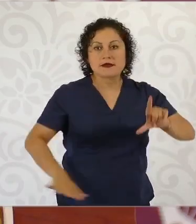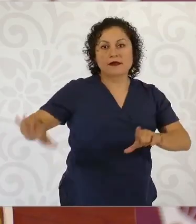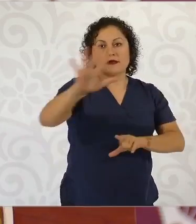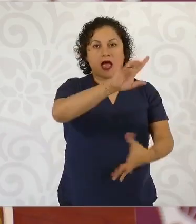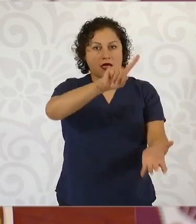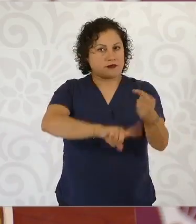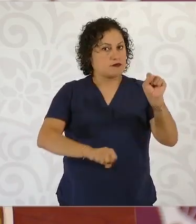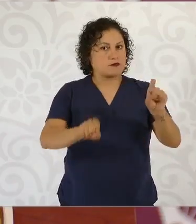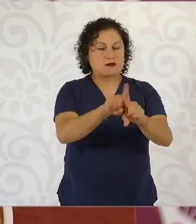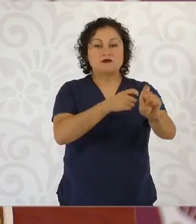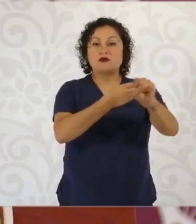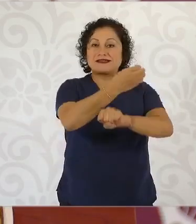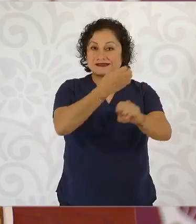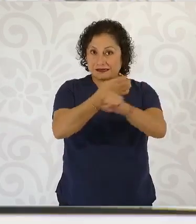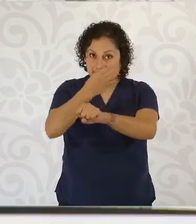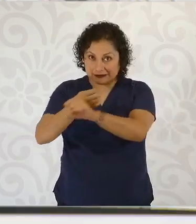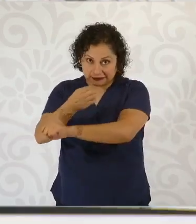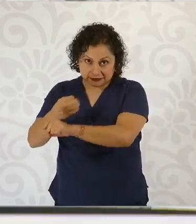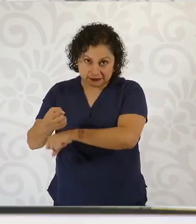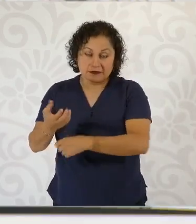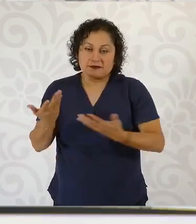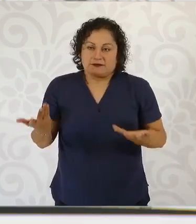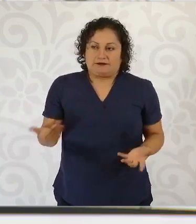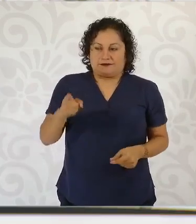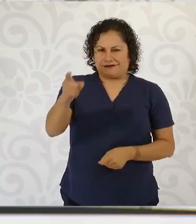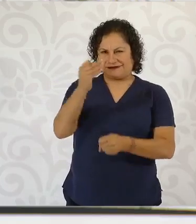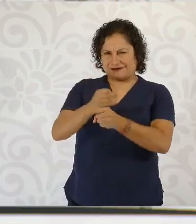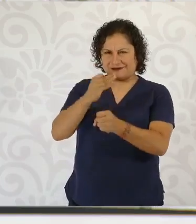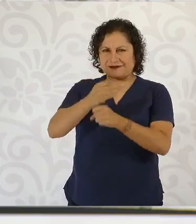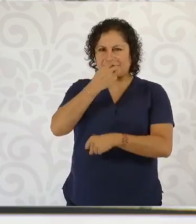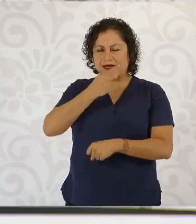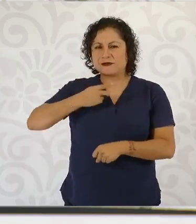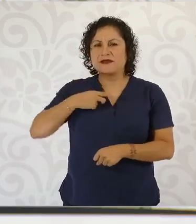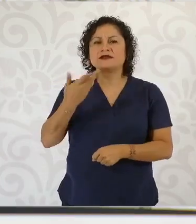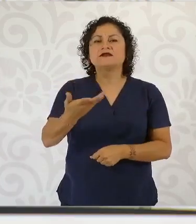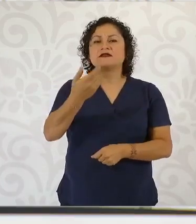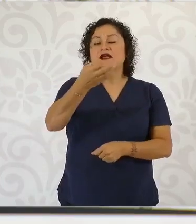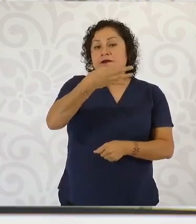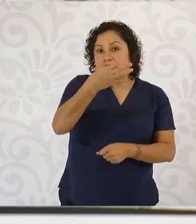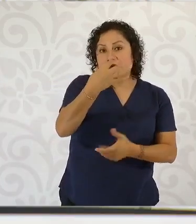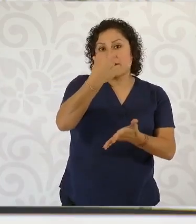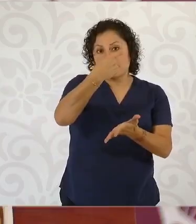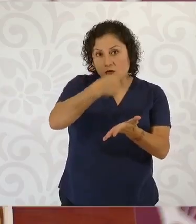República. Entonces no puedes comparar el medicamento que se compraba, por ejemplo, fui jefa de